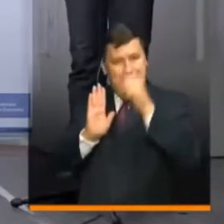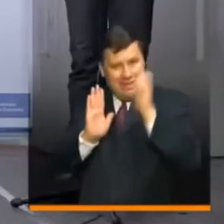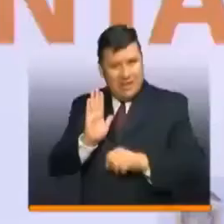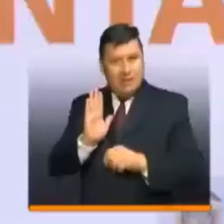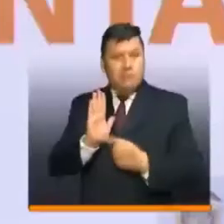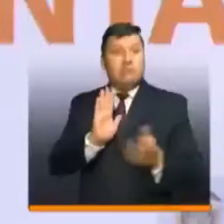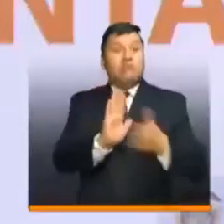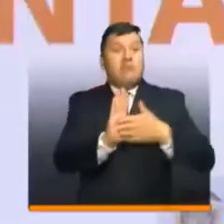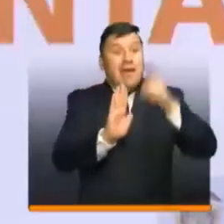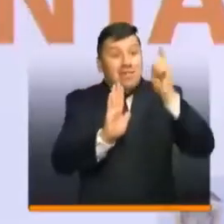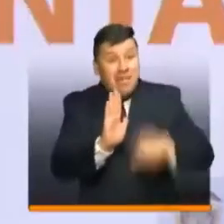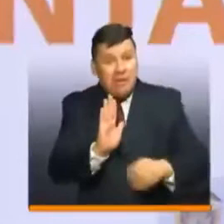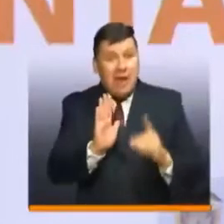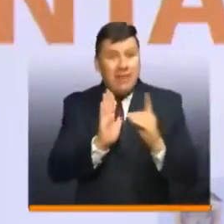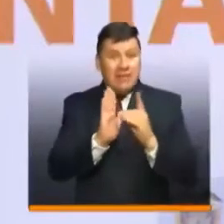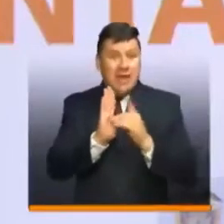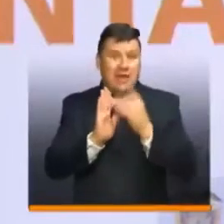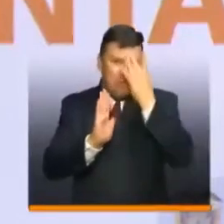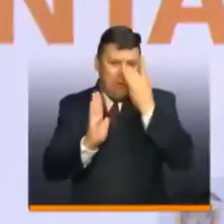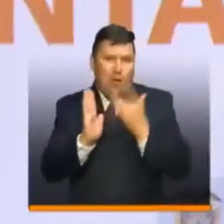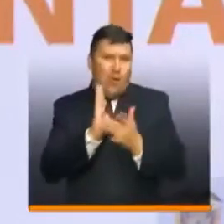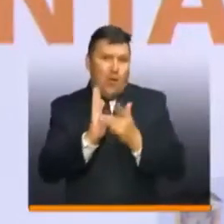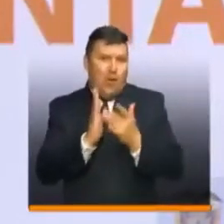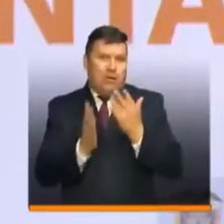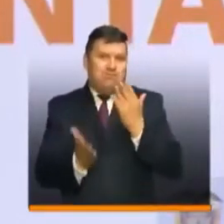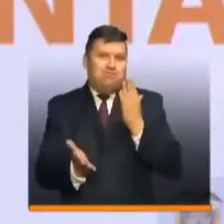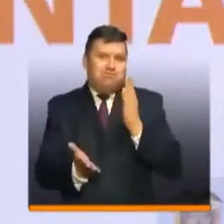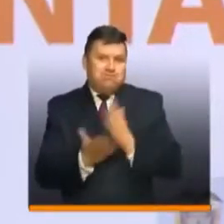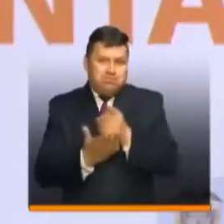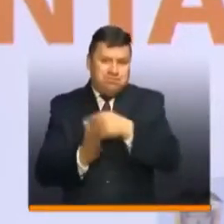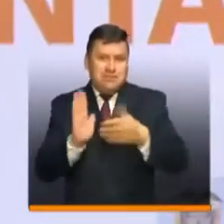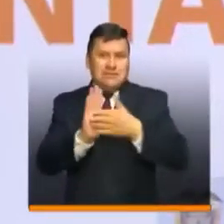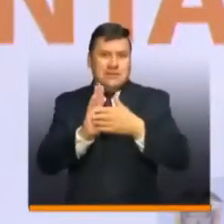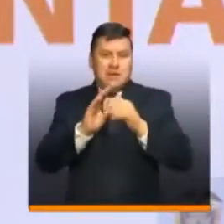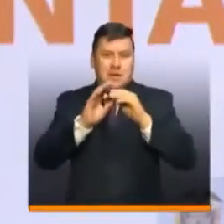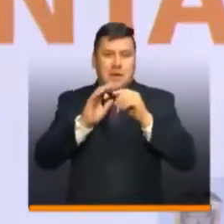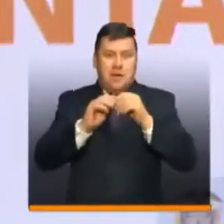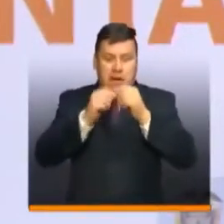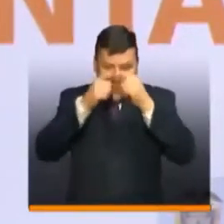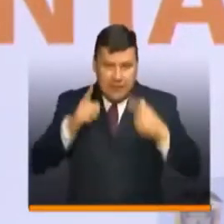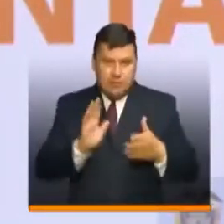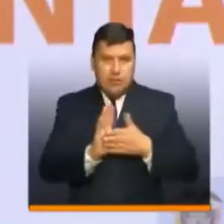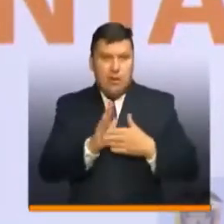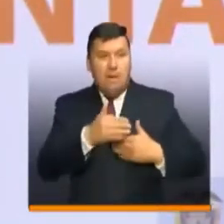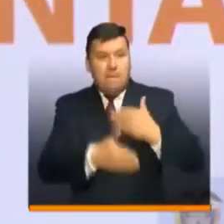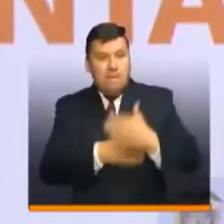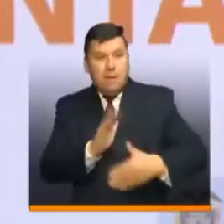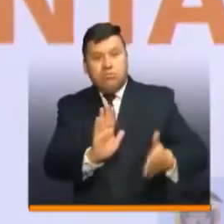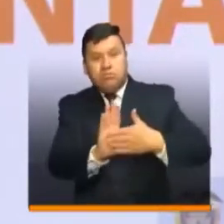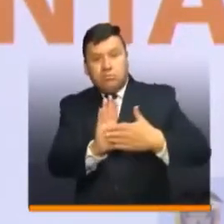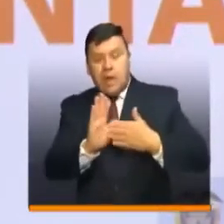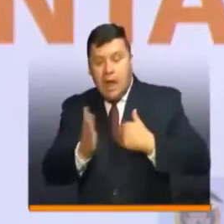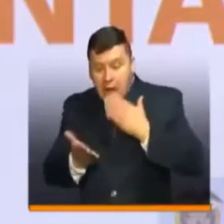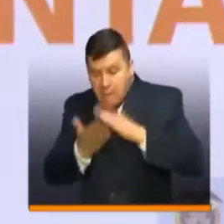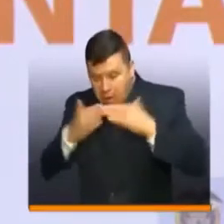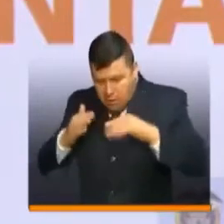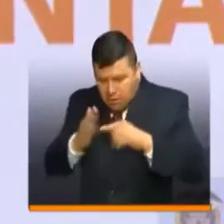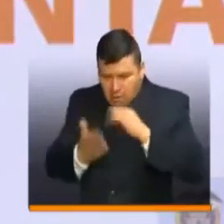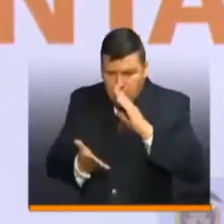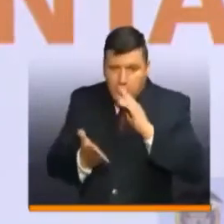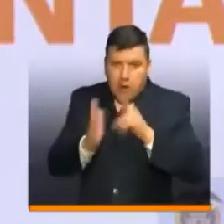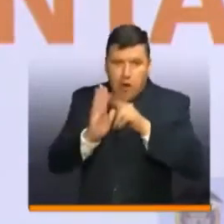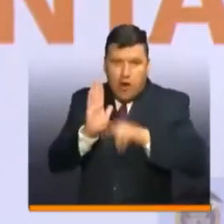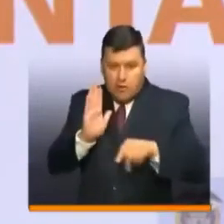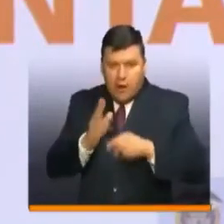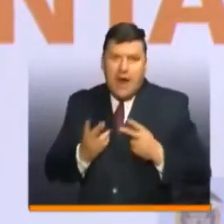como resultado del decreto emergencia económica hay un procedimiento distinto procedimiento que se ha adoptado por parte de la misma para agilizar